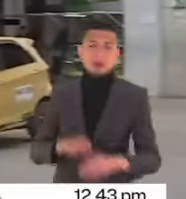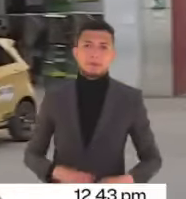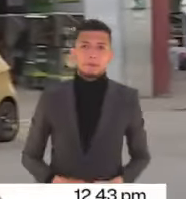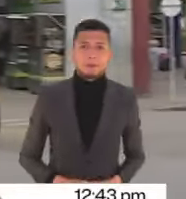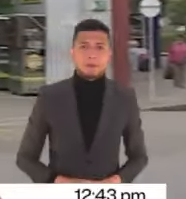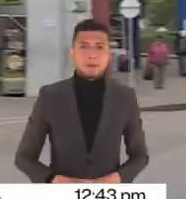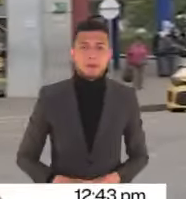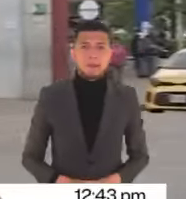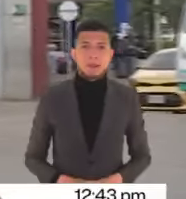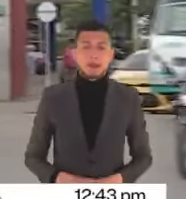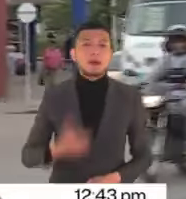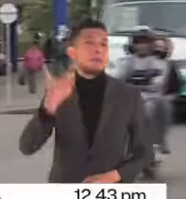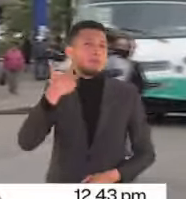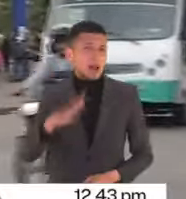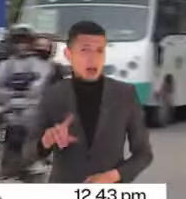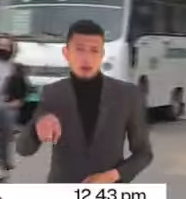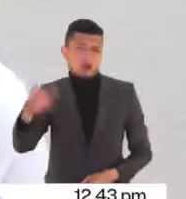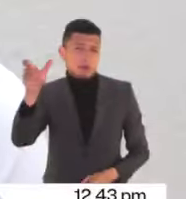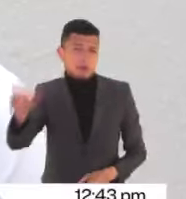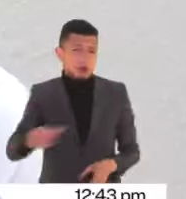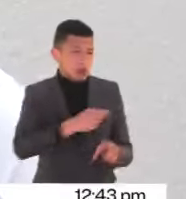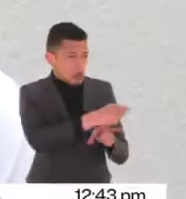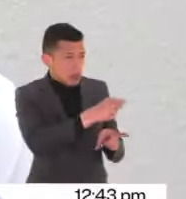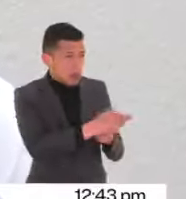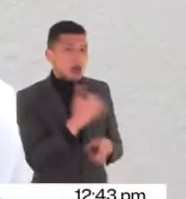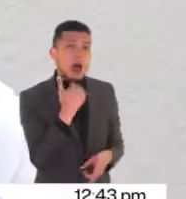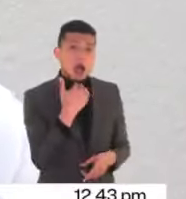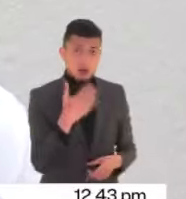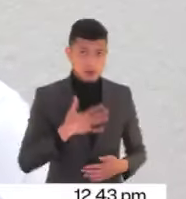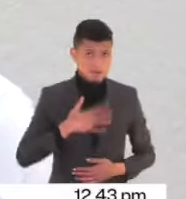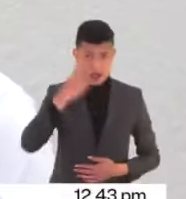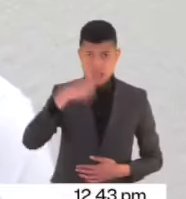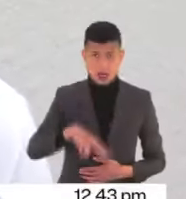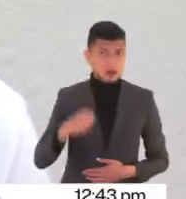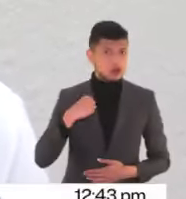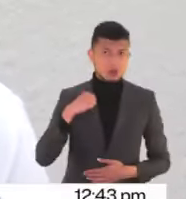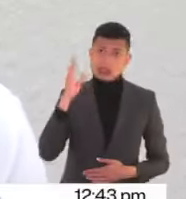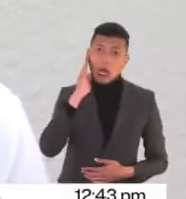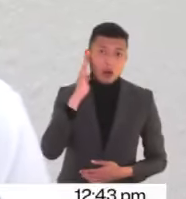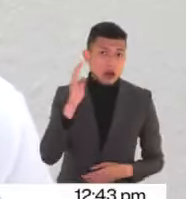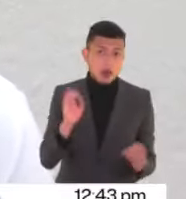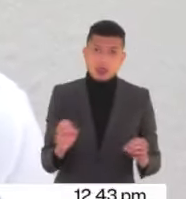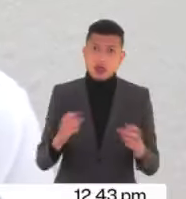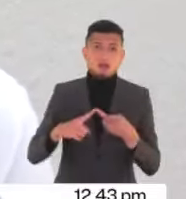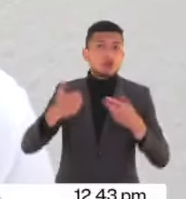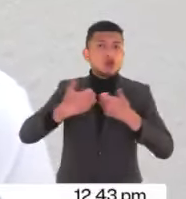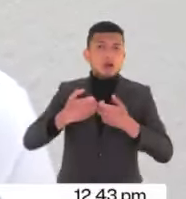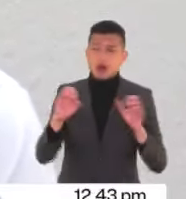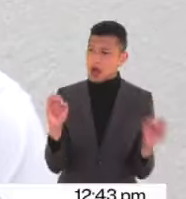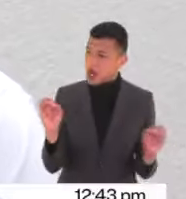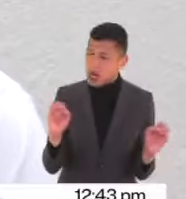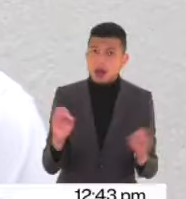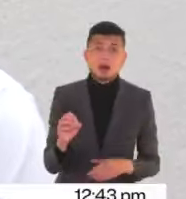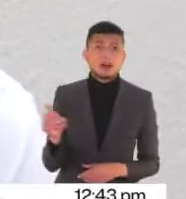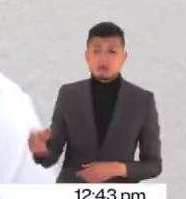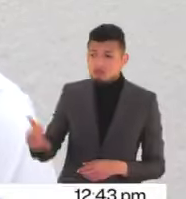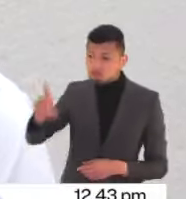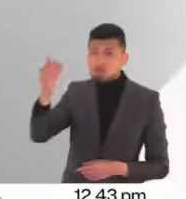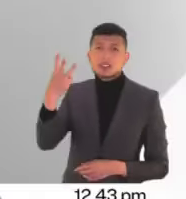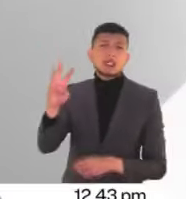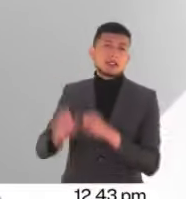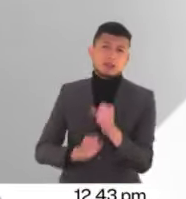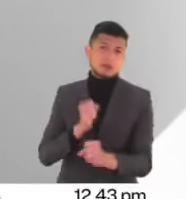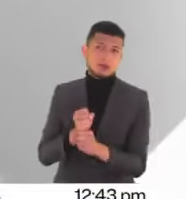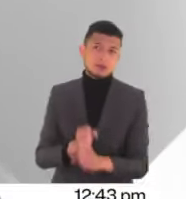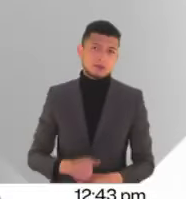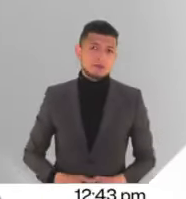sido convencidas por alguna otra persona, porque mi hija no tenía celular, ella no tenía novio, tiene tan solo 13 años.